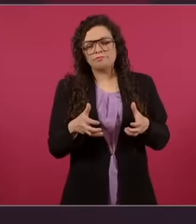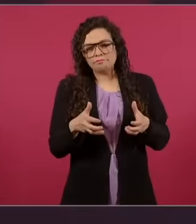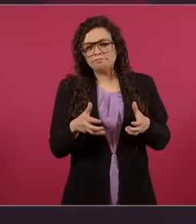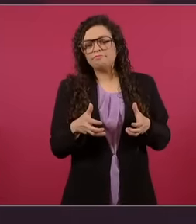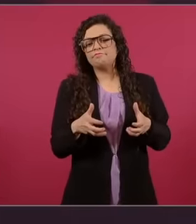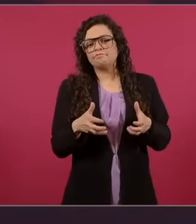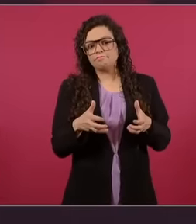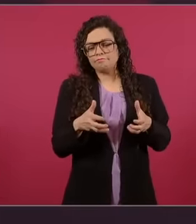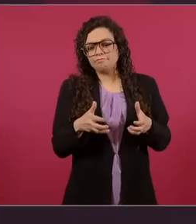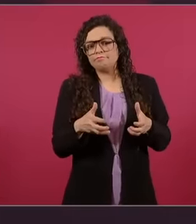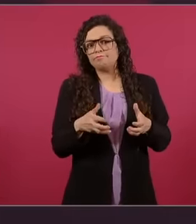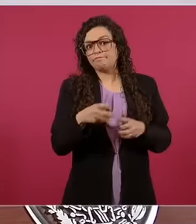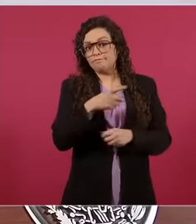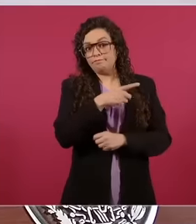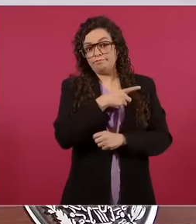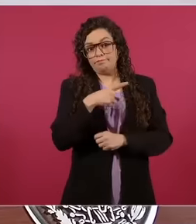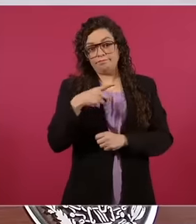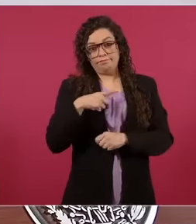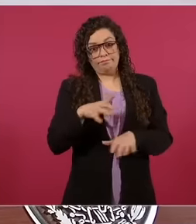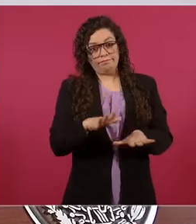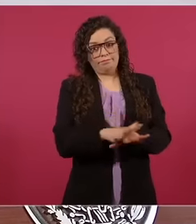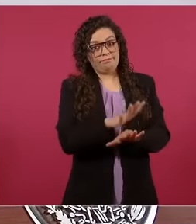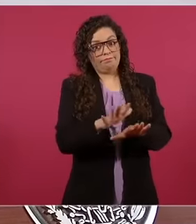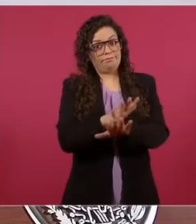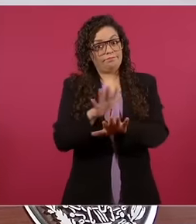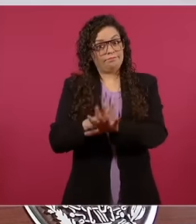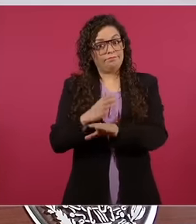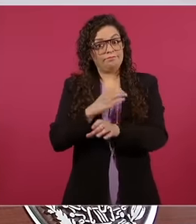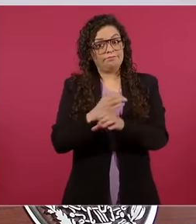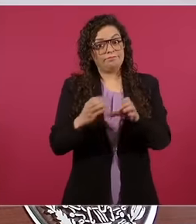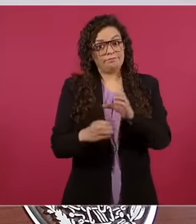en su lugar. Porque yo sostengo